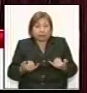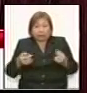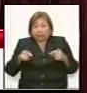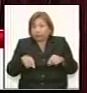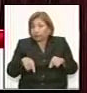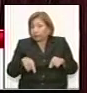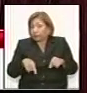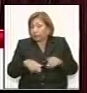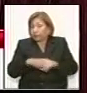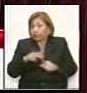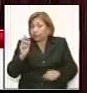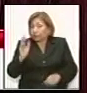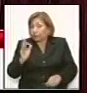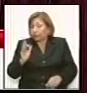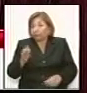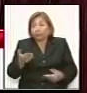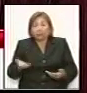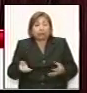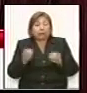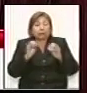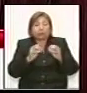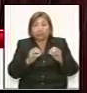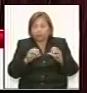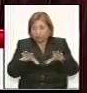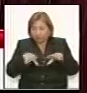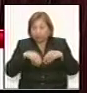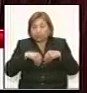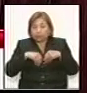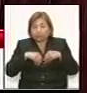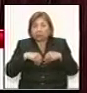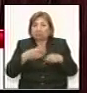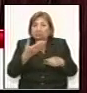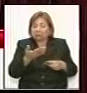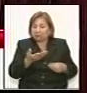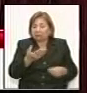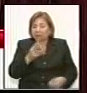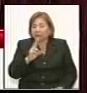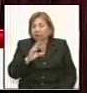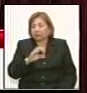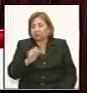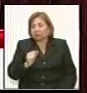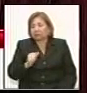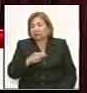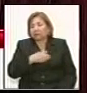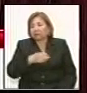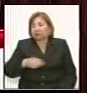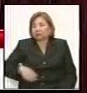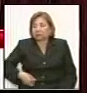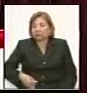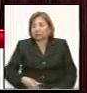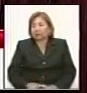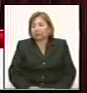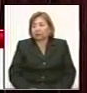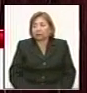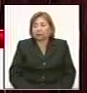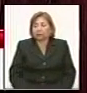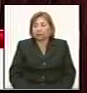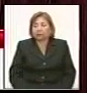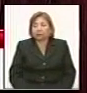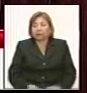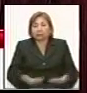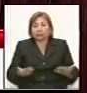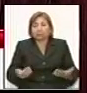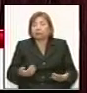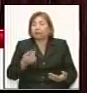vez, renunció el presidente y el Congreso sí aceptó a los vicepresidentes. Y un vicepresidente ocupa la presidencia el día de